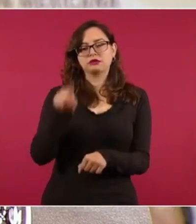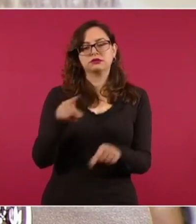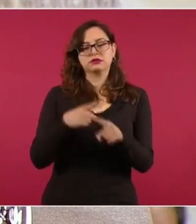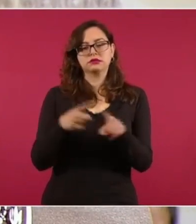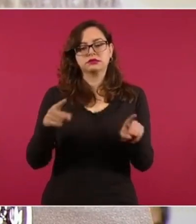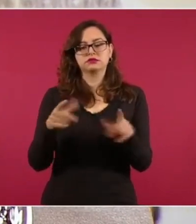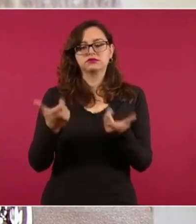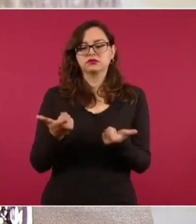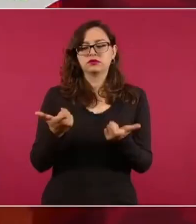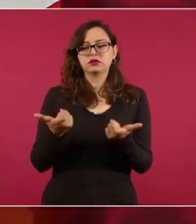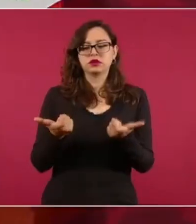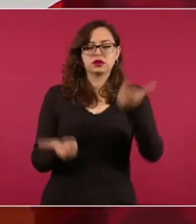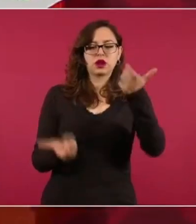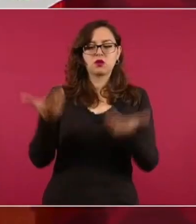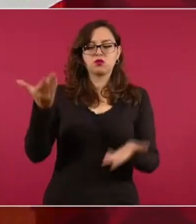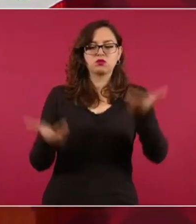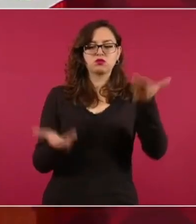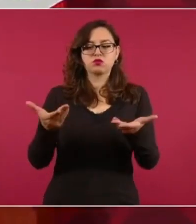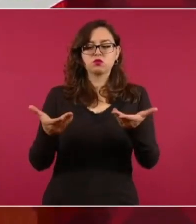hay más pobreza,